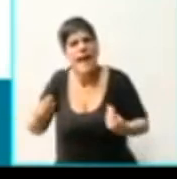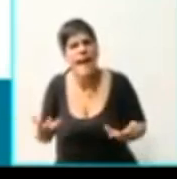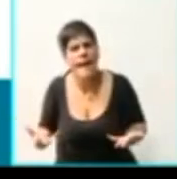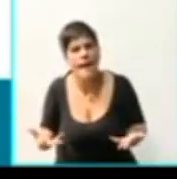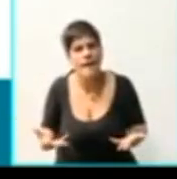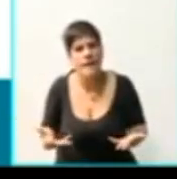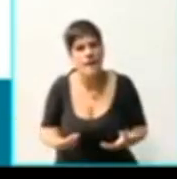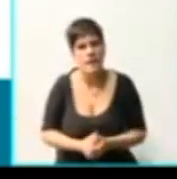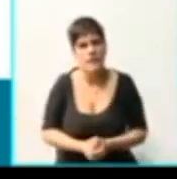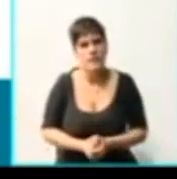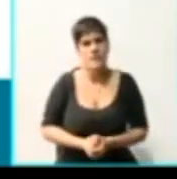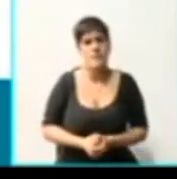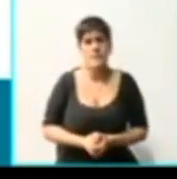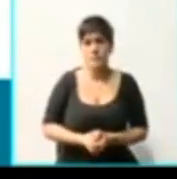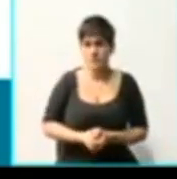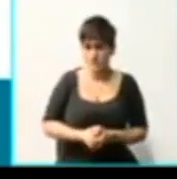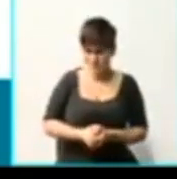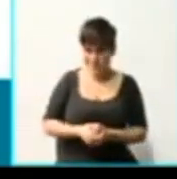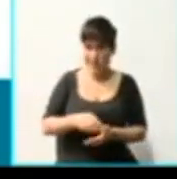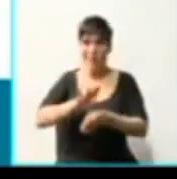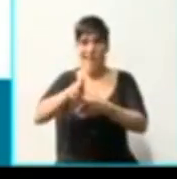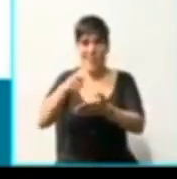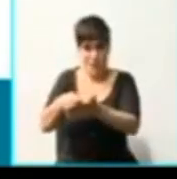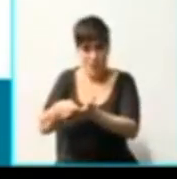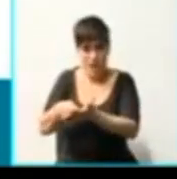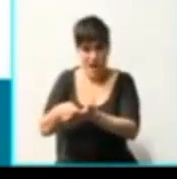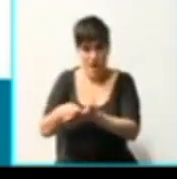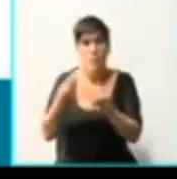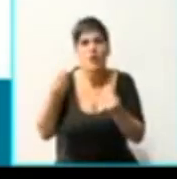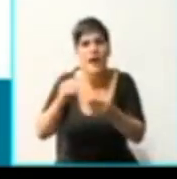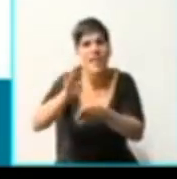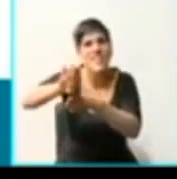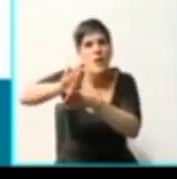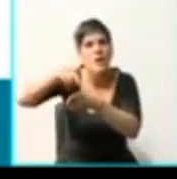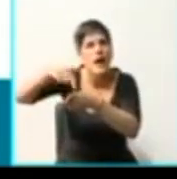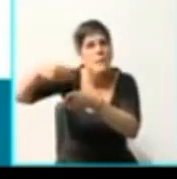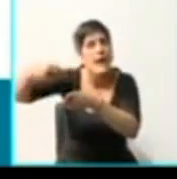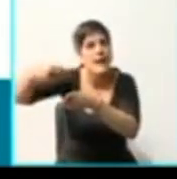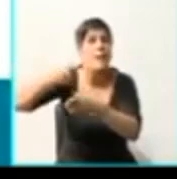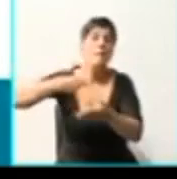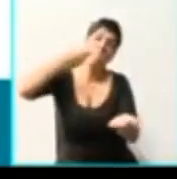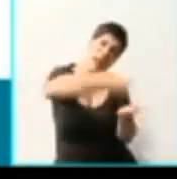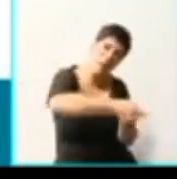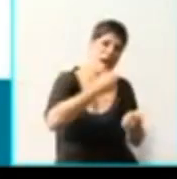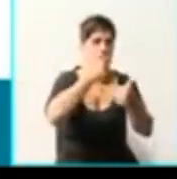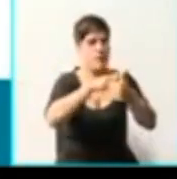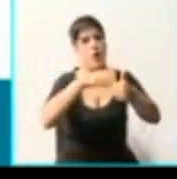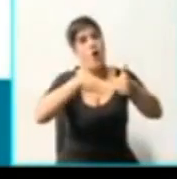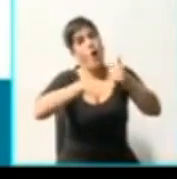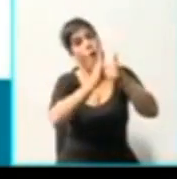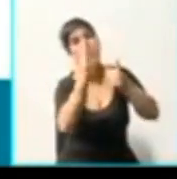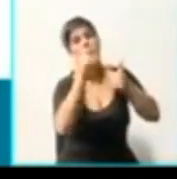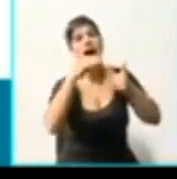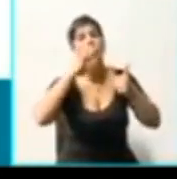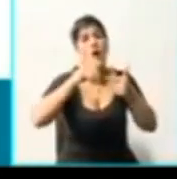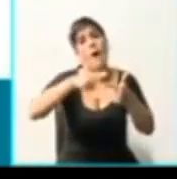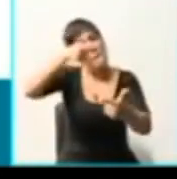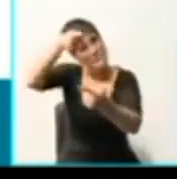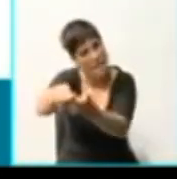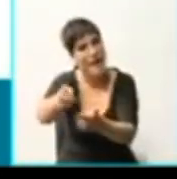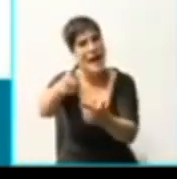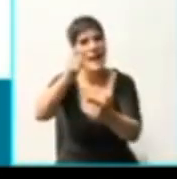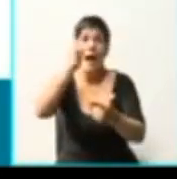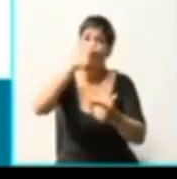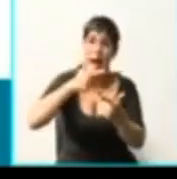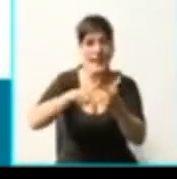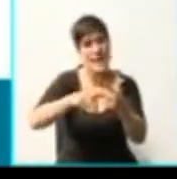Mujica? Van a pagar la deuda que toman para pagar el Paseo del Bajo, para pagarle a Calcaterra, que es el primo